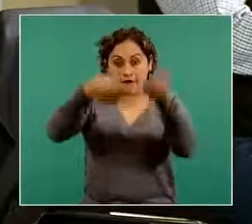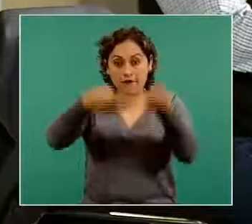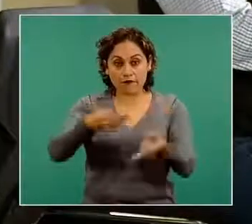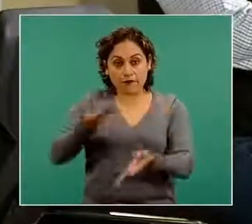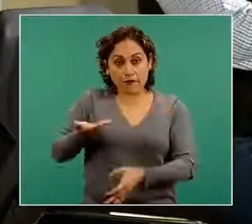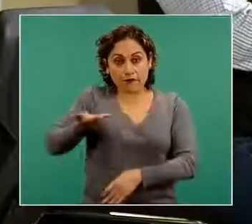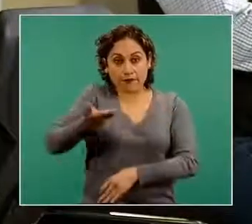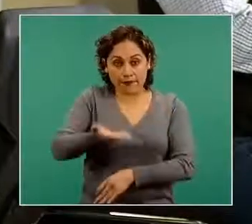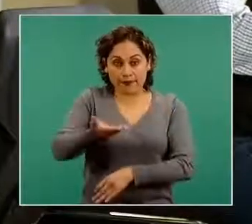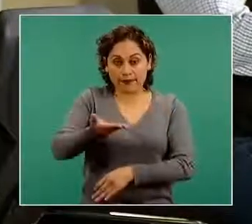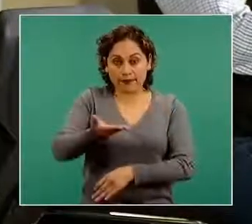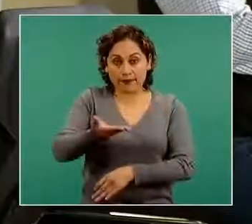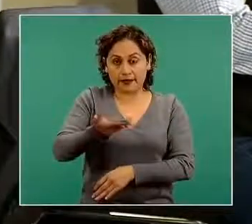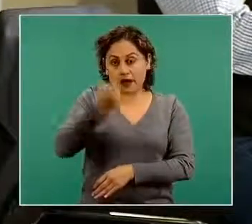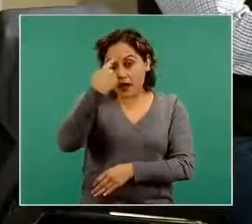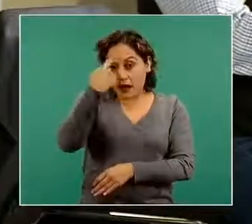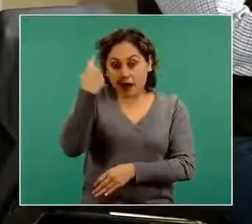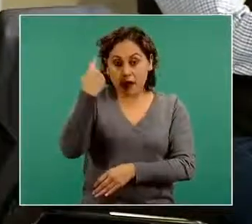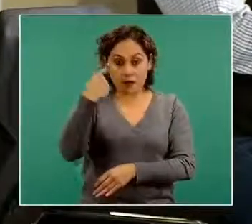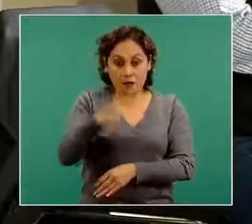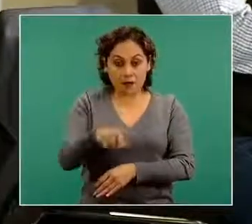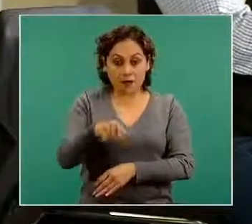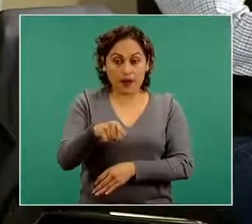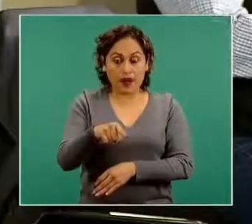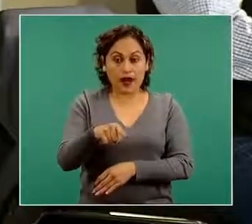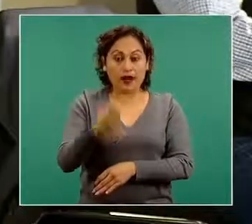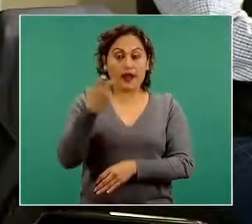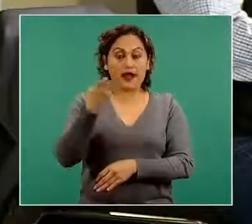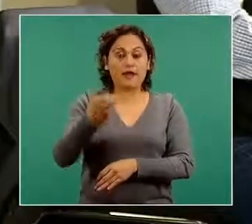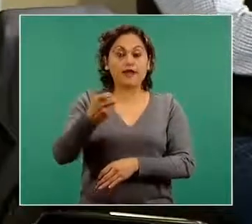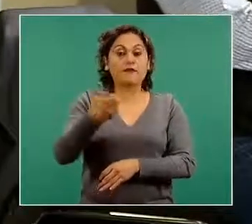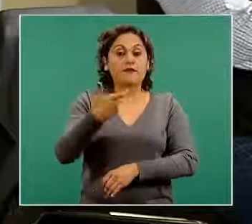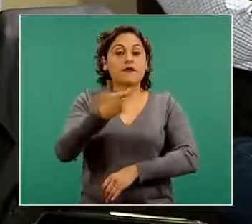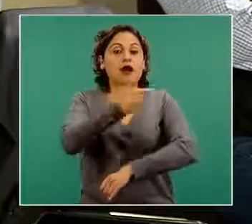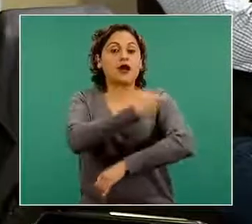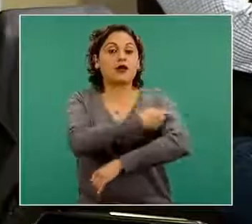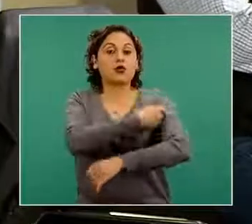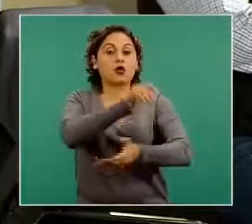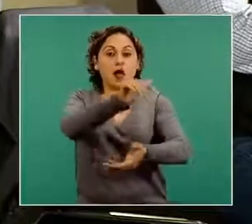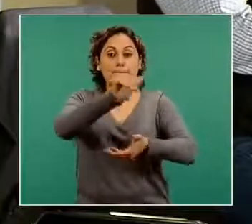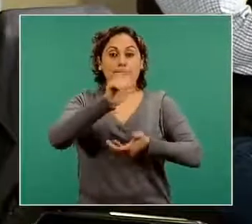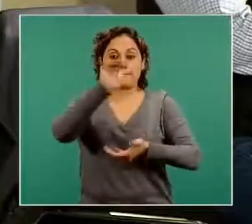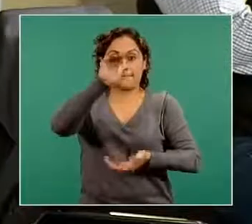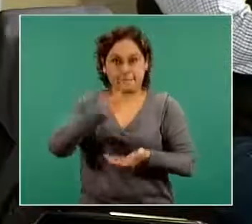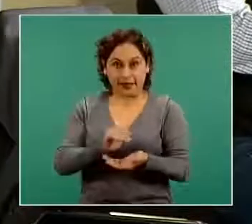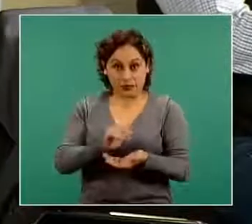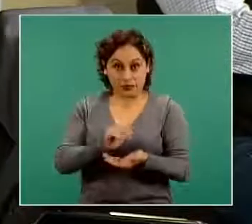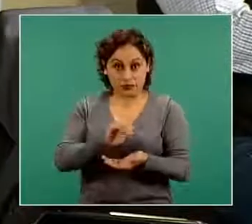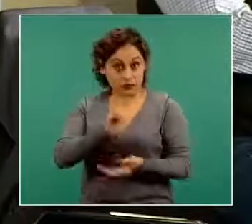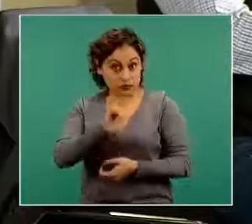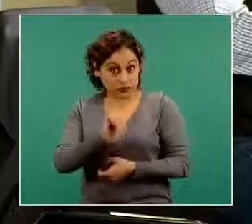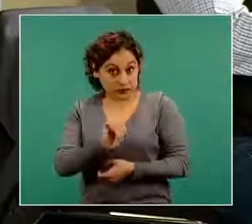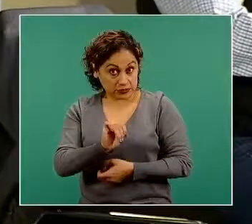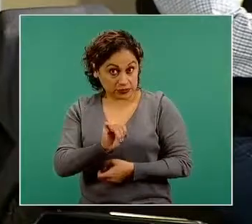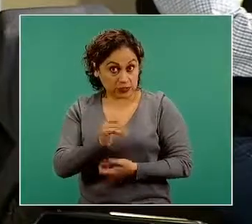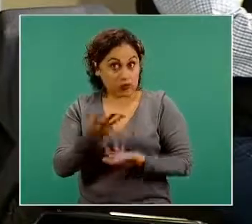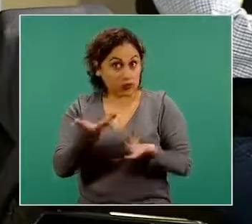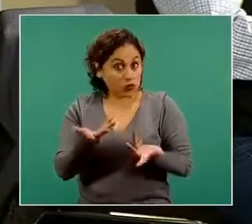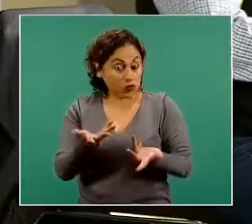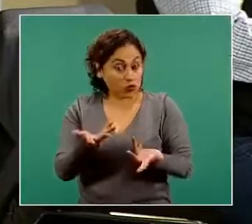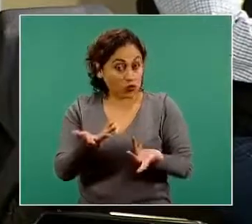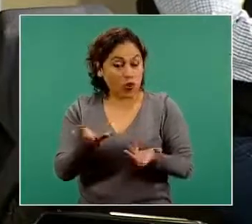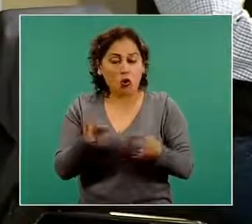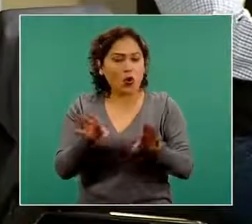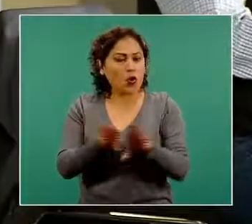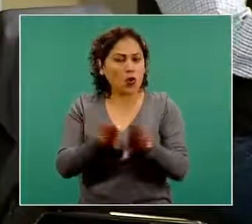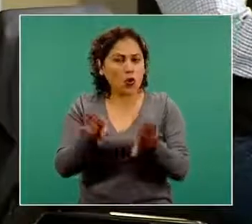oficial, para dejar de recibir menos vacunas. De ser así, ¿a través de qué mecanismo